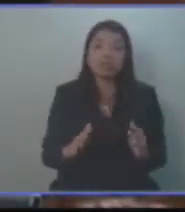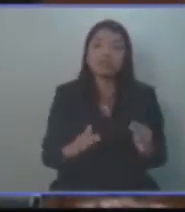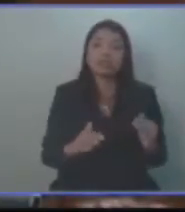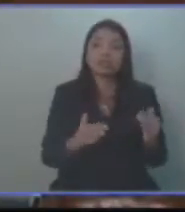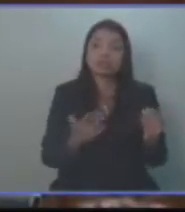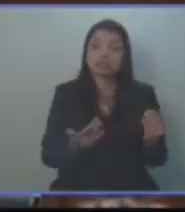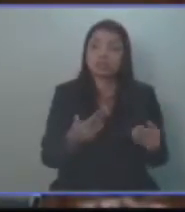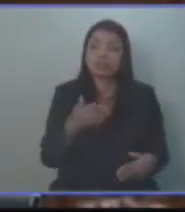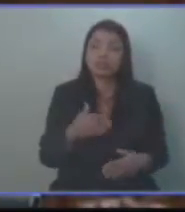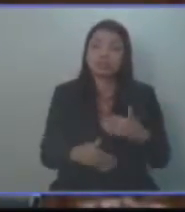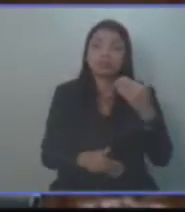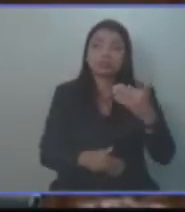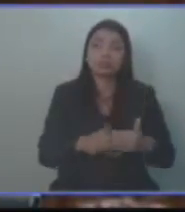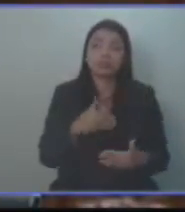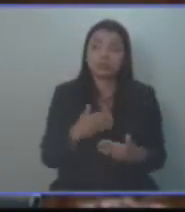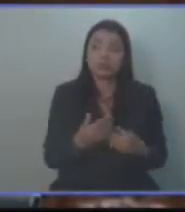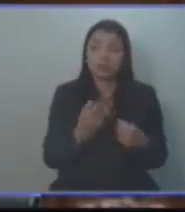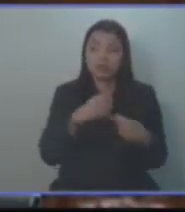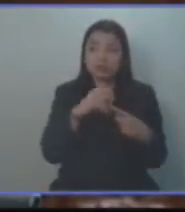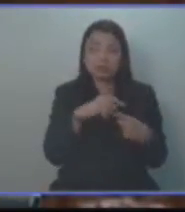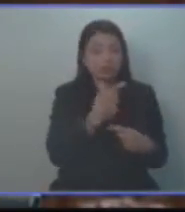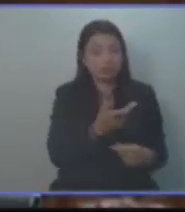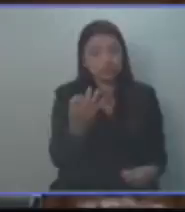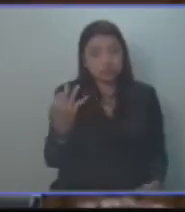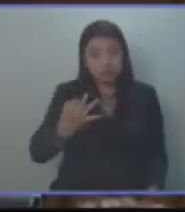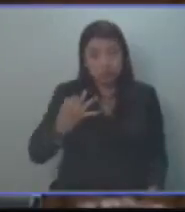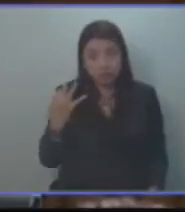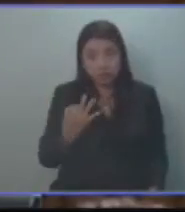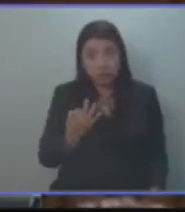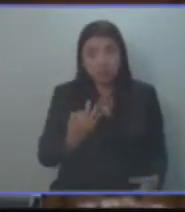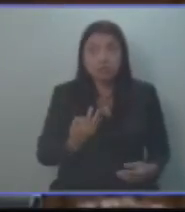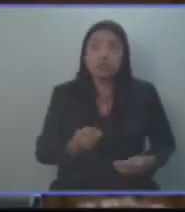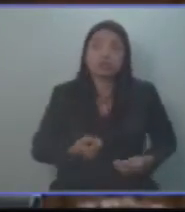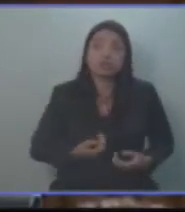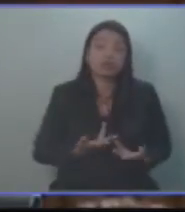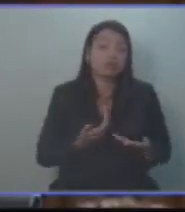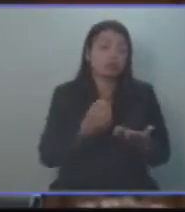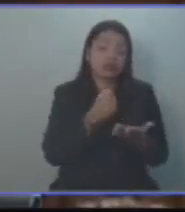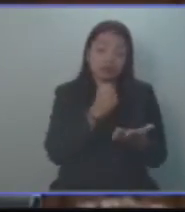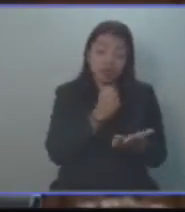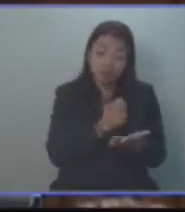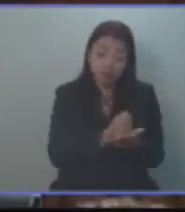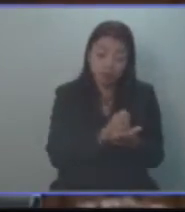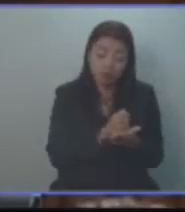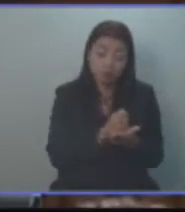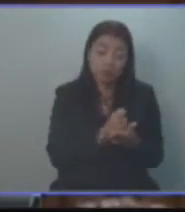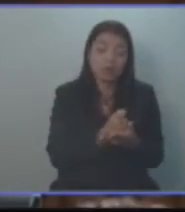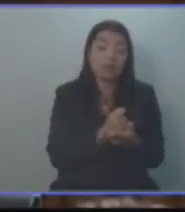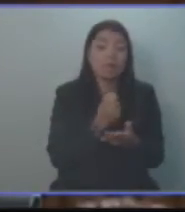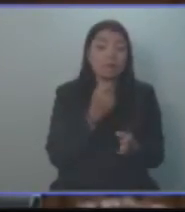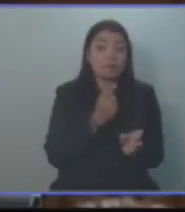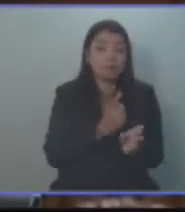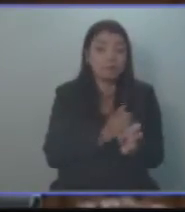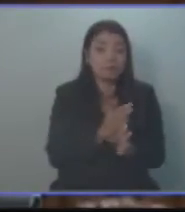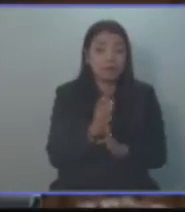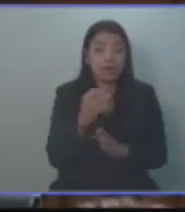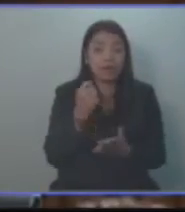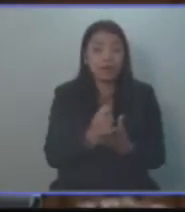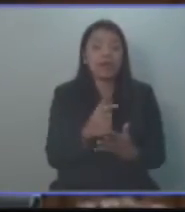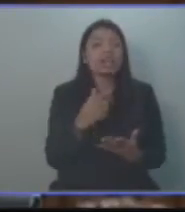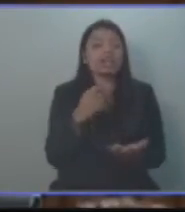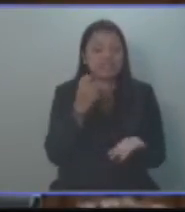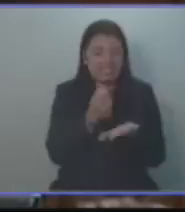y procedimientos diagnósticos necesarios, estampando al final el sello de profesional extendido por la Junta